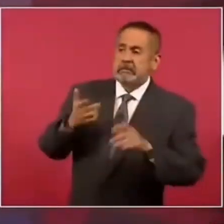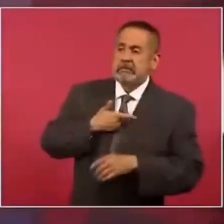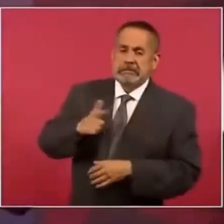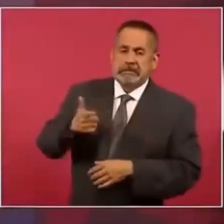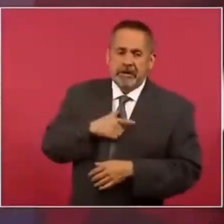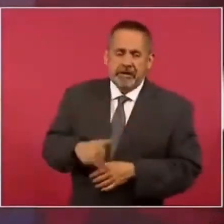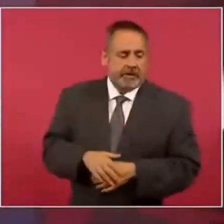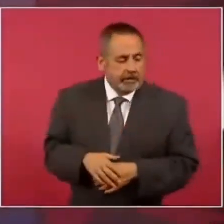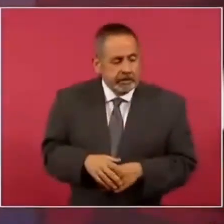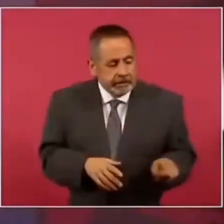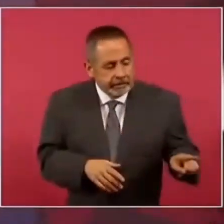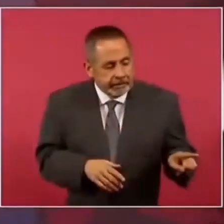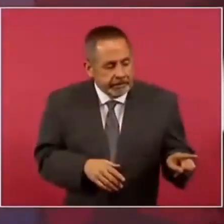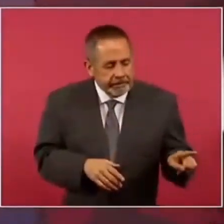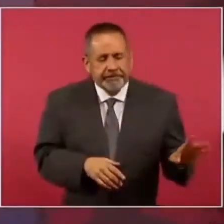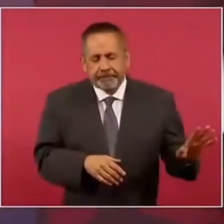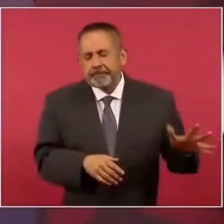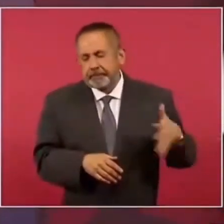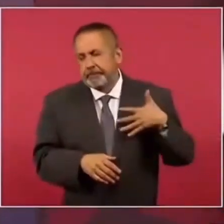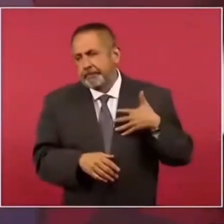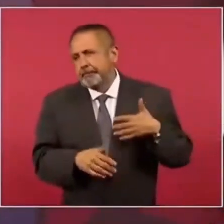Los entiendo.